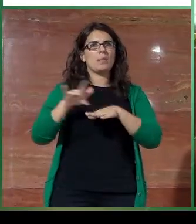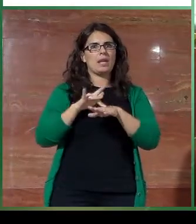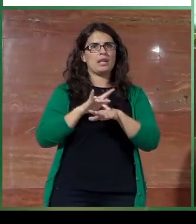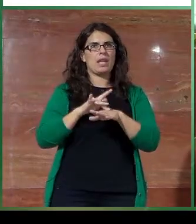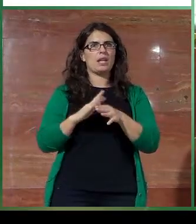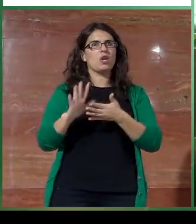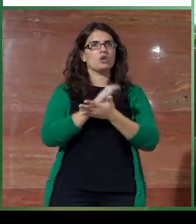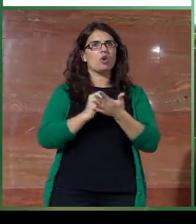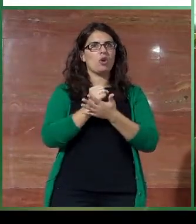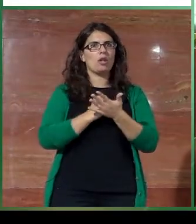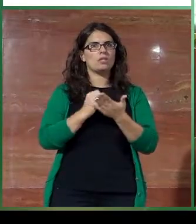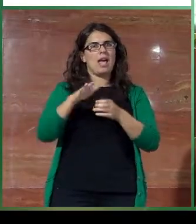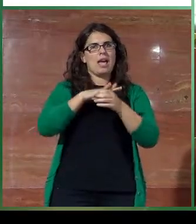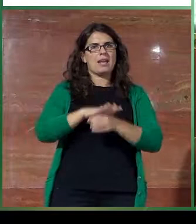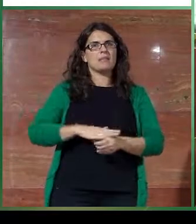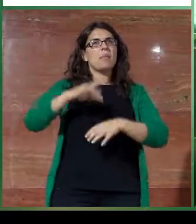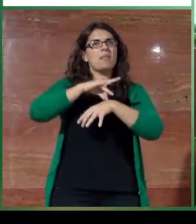las áreas de la medicina.